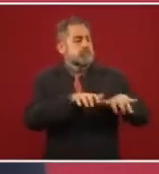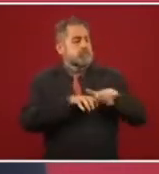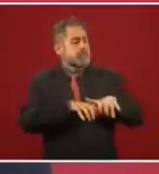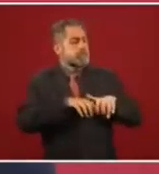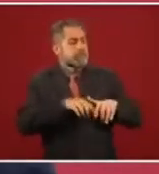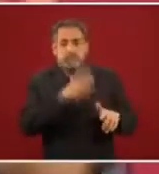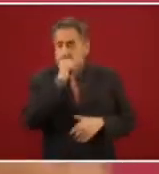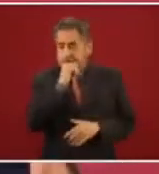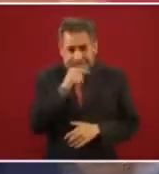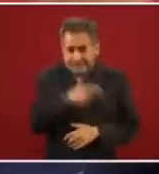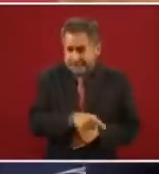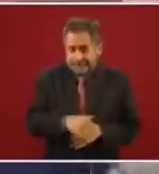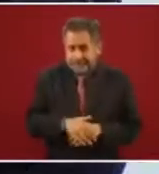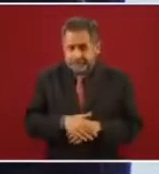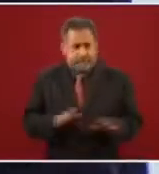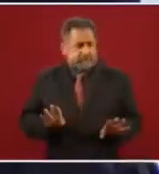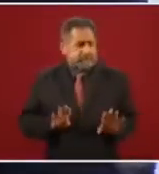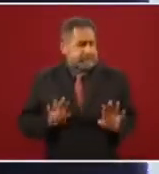Está hecho